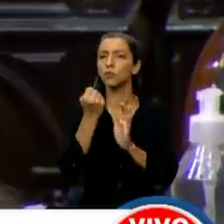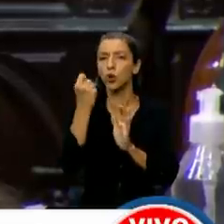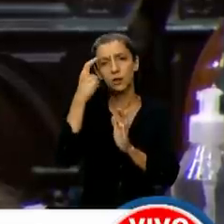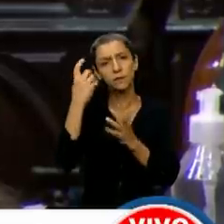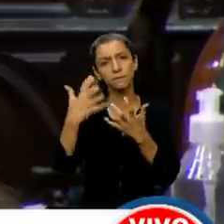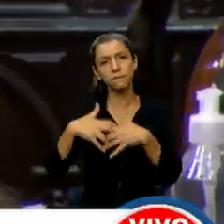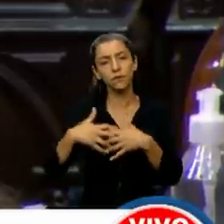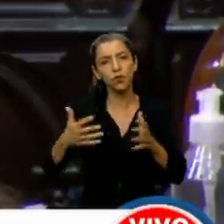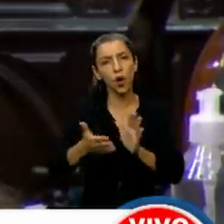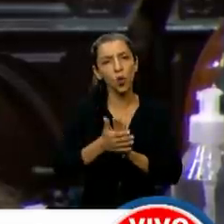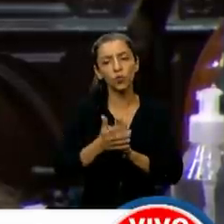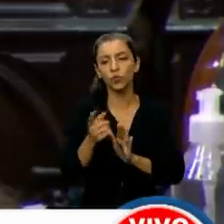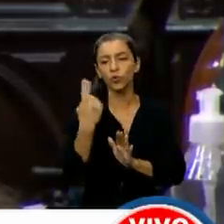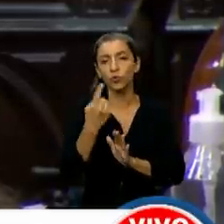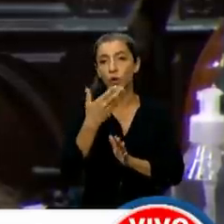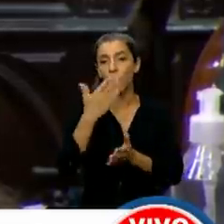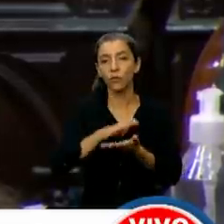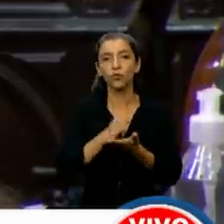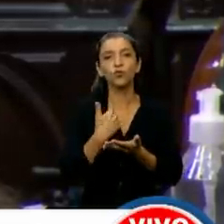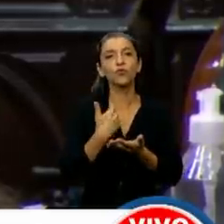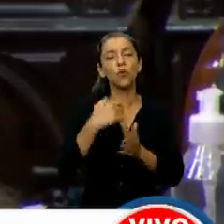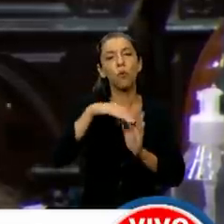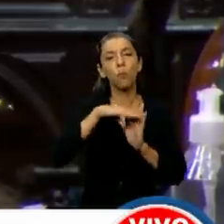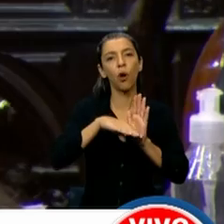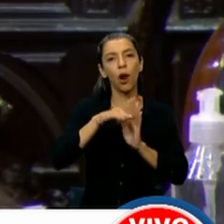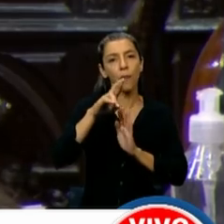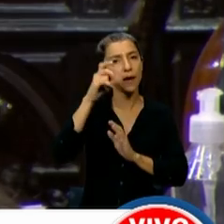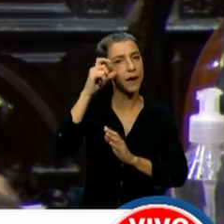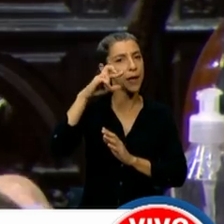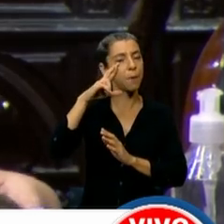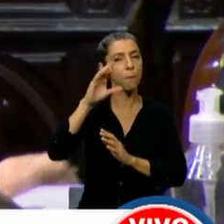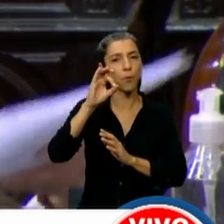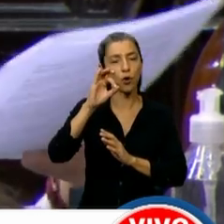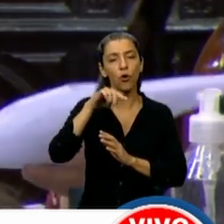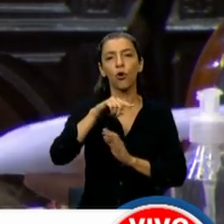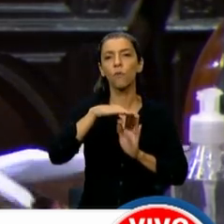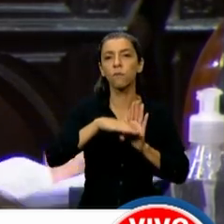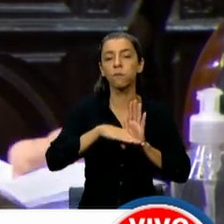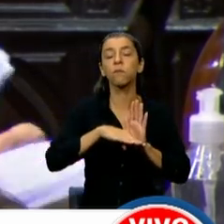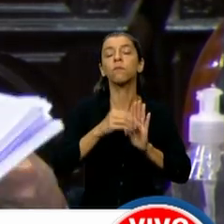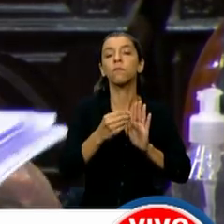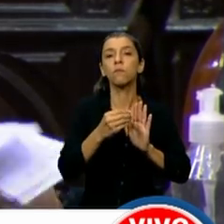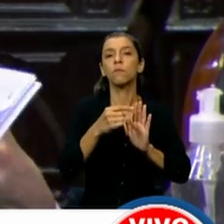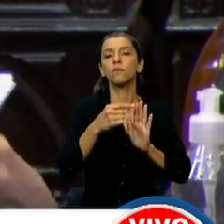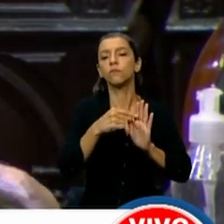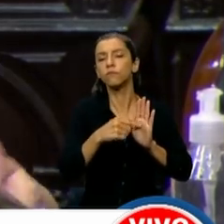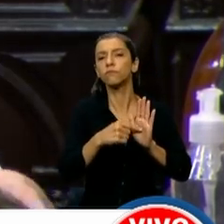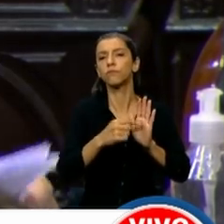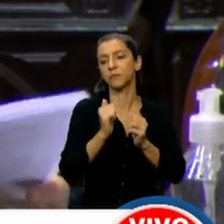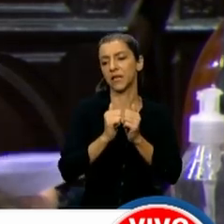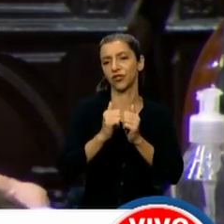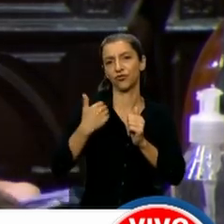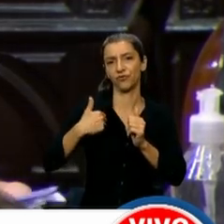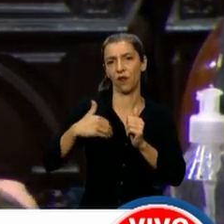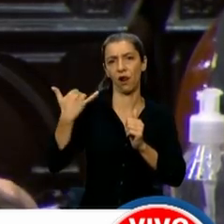ustedes cuando hablamos del programa de los repro los repro que son un programa que tiene una breve historia a nuestro